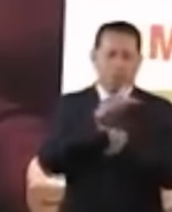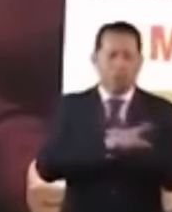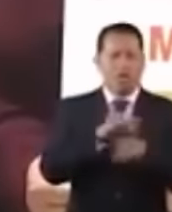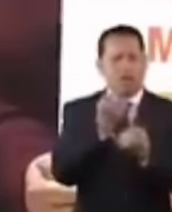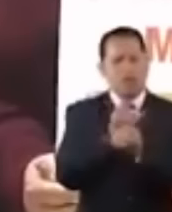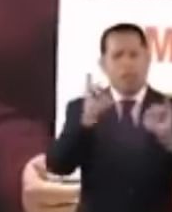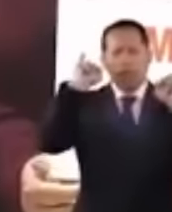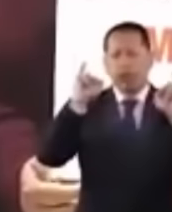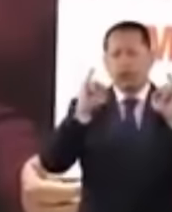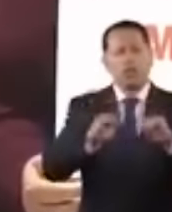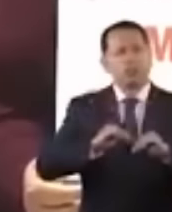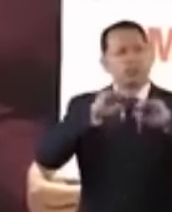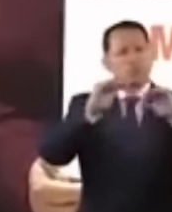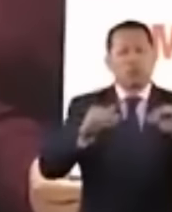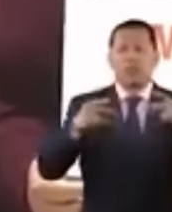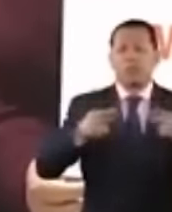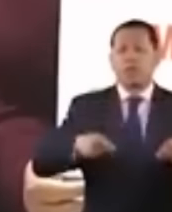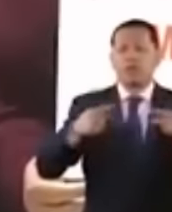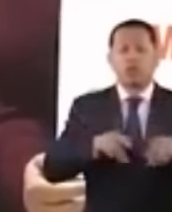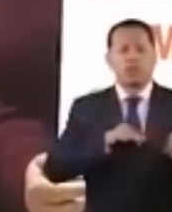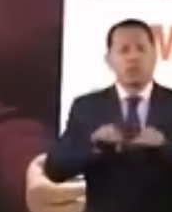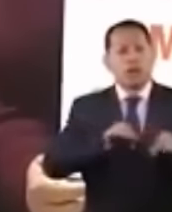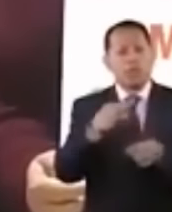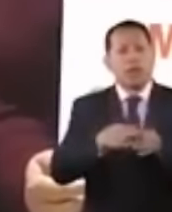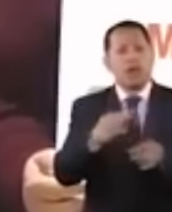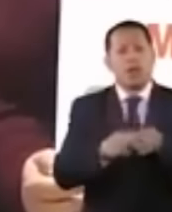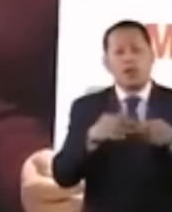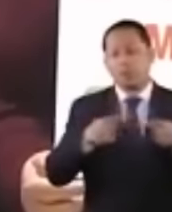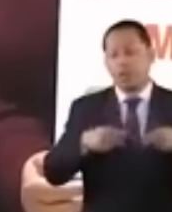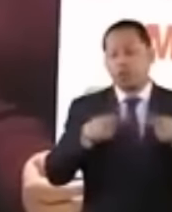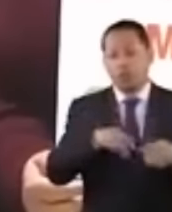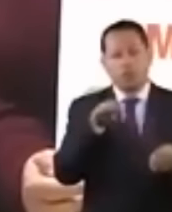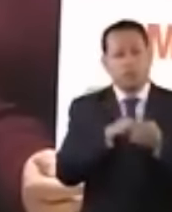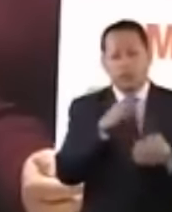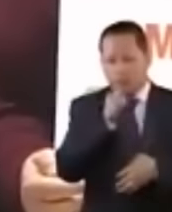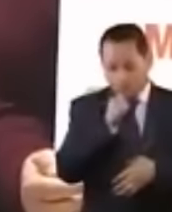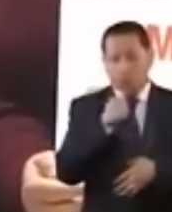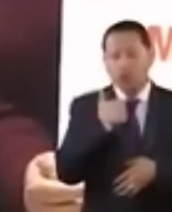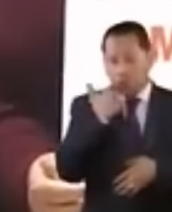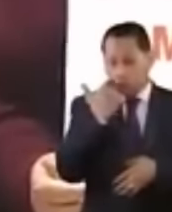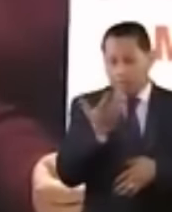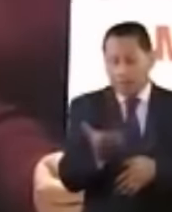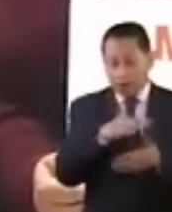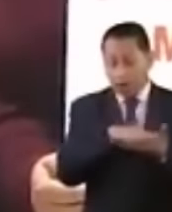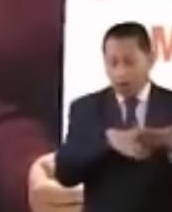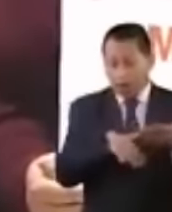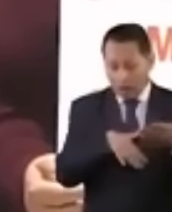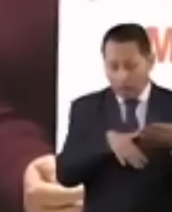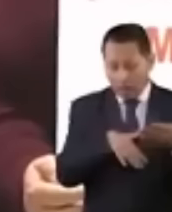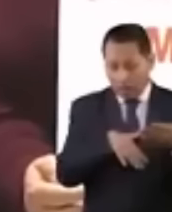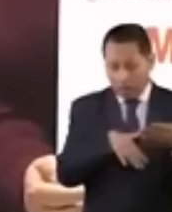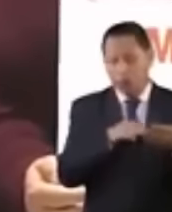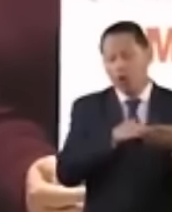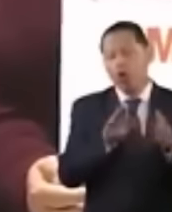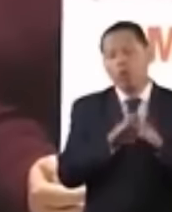país digno, un país de gente trabajadora y de gente que ya no pueden engañar. Y me voy a dar lectura a